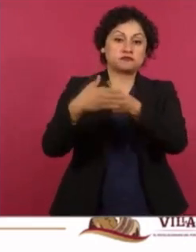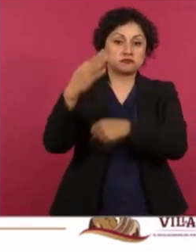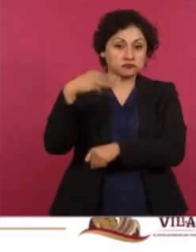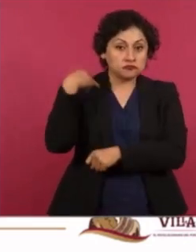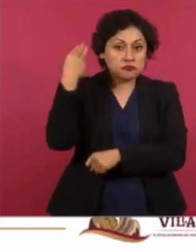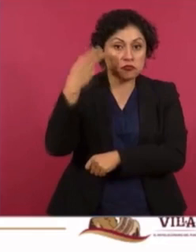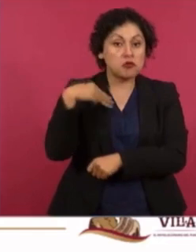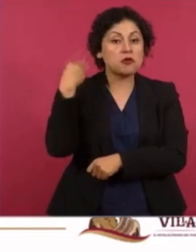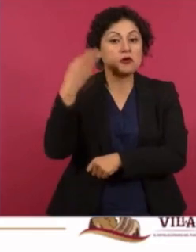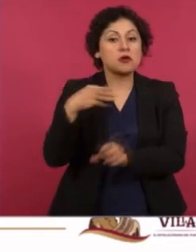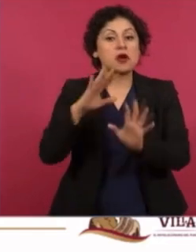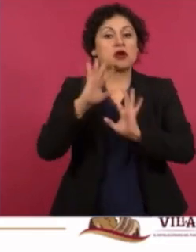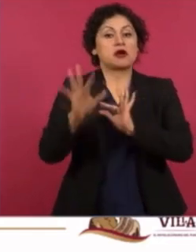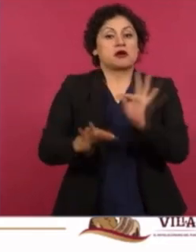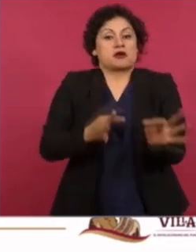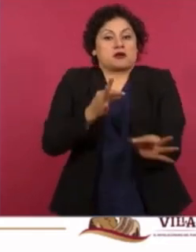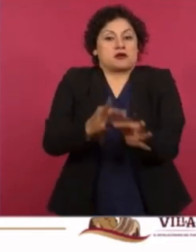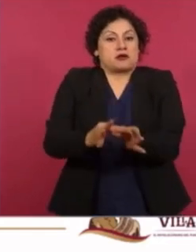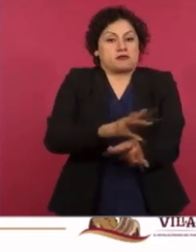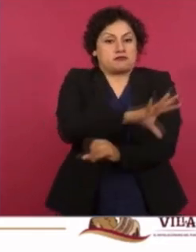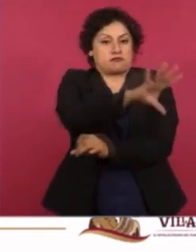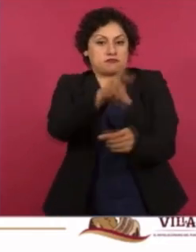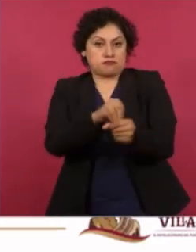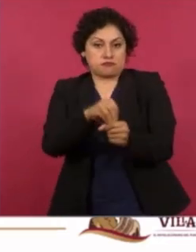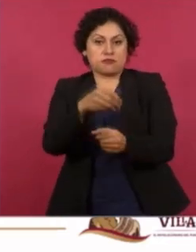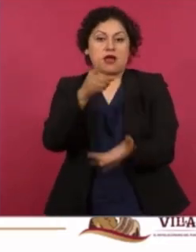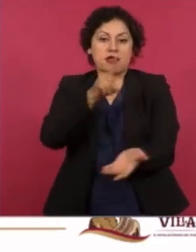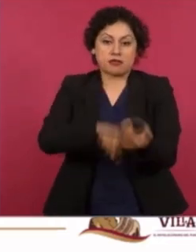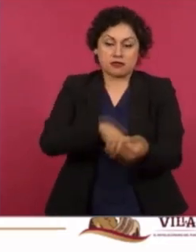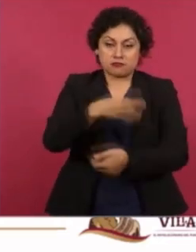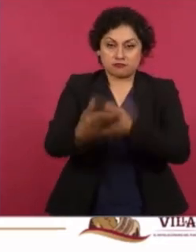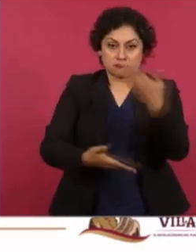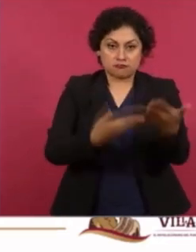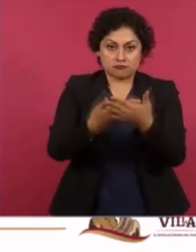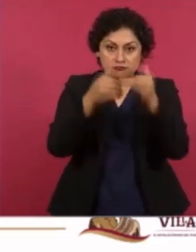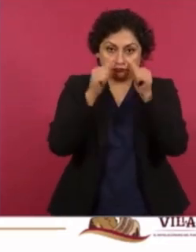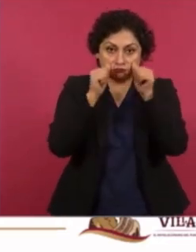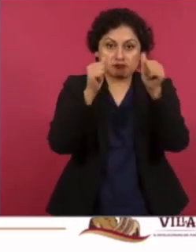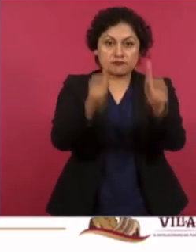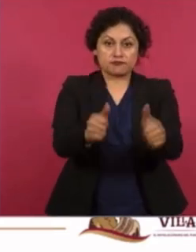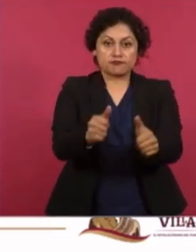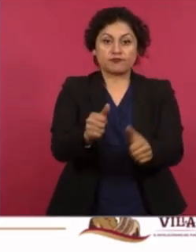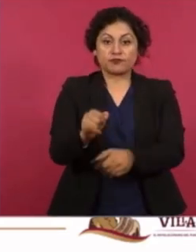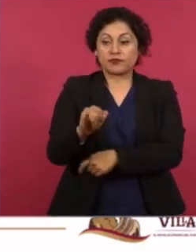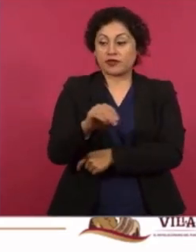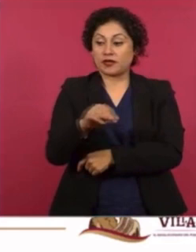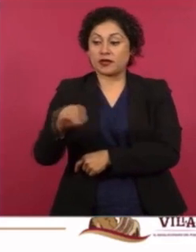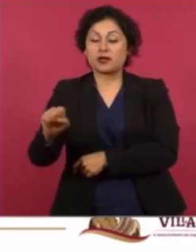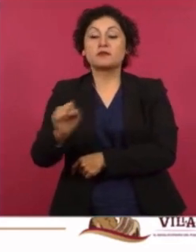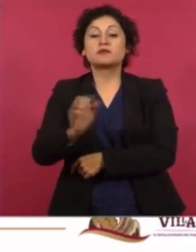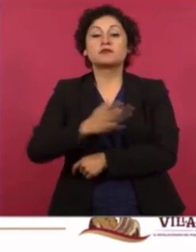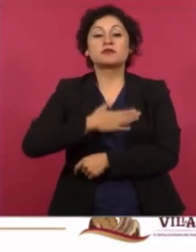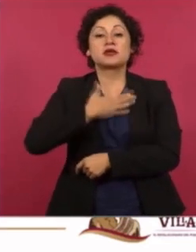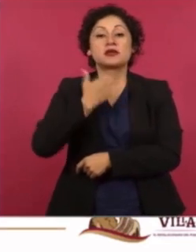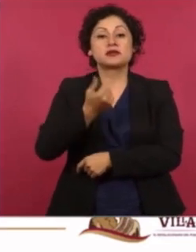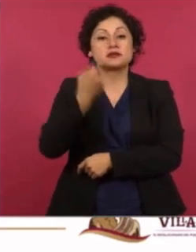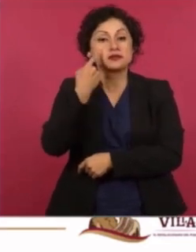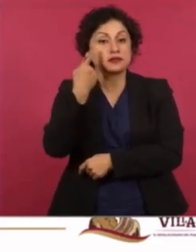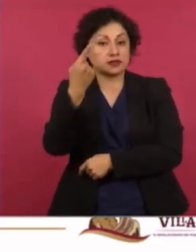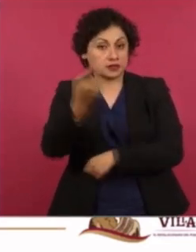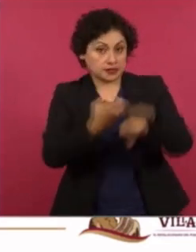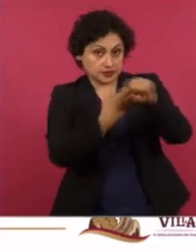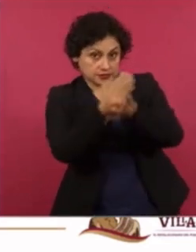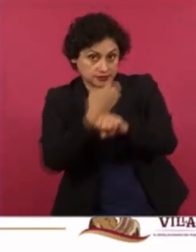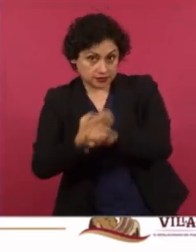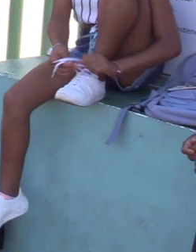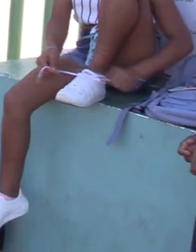operación plena y la implementación del modelo de atención la presencia y la operación de limpia bienestar será en estas veintitrés entidades